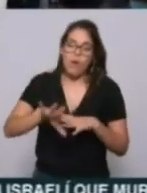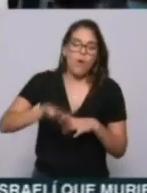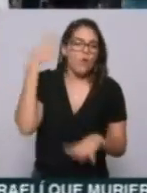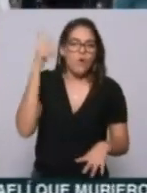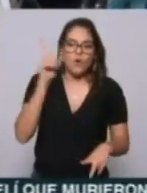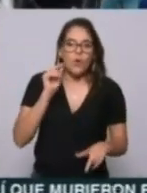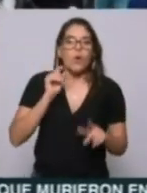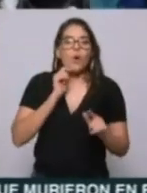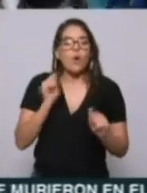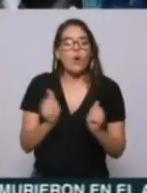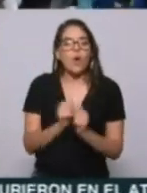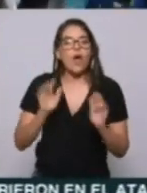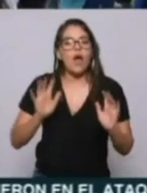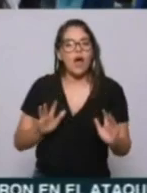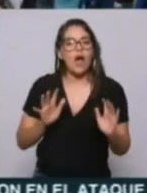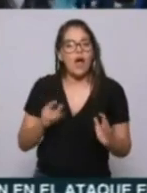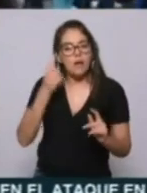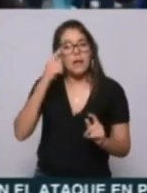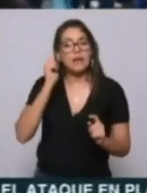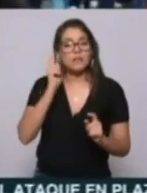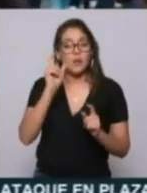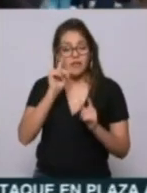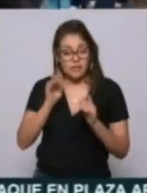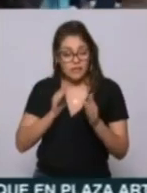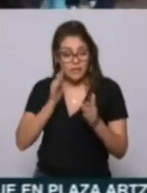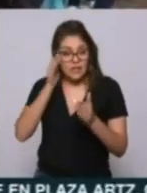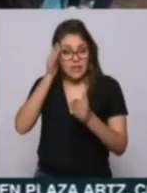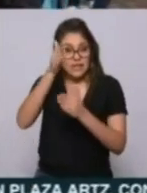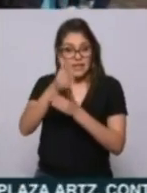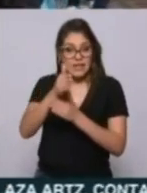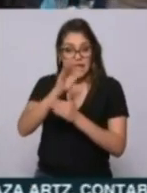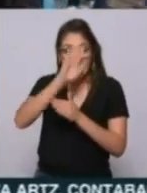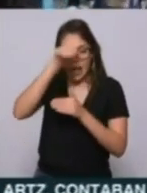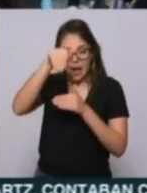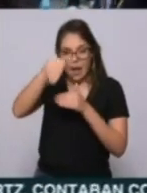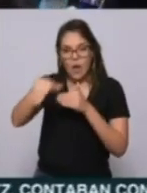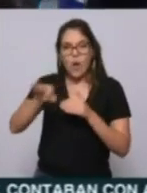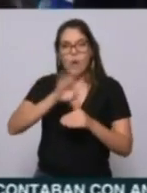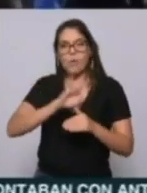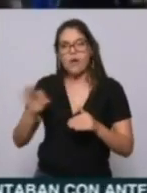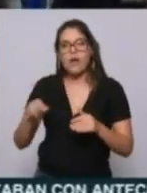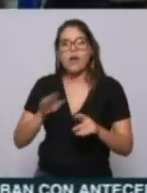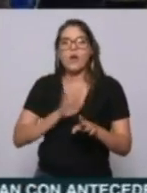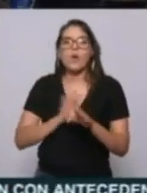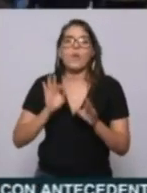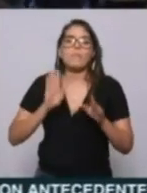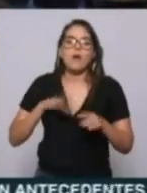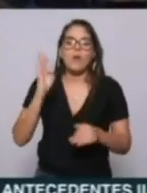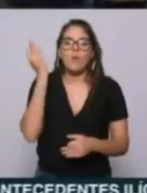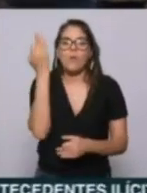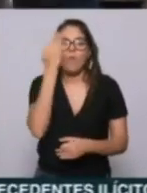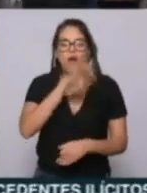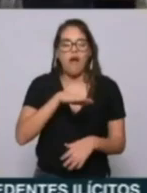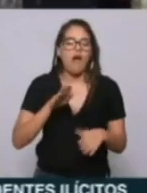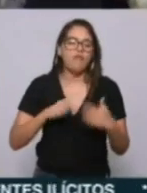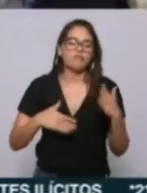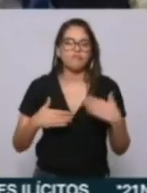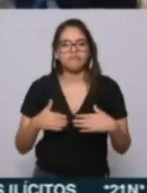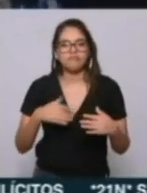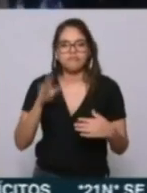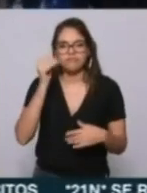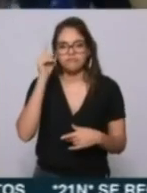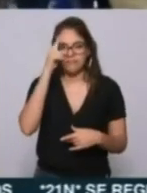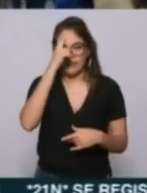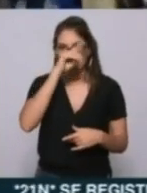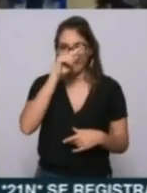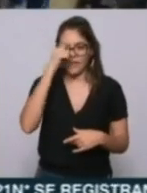dejes ir, ¿para qué? Para que cuando llegues ahí, des la media vuelta, en la bajada puedas aflojar tus piernas, suéltate, y luego